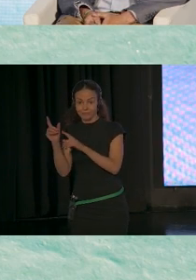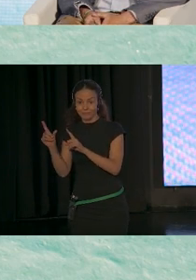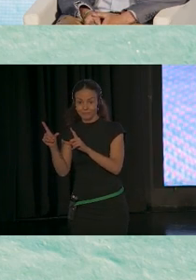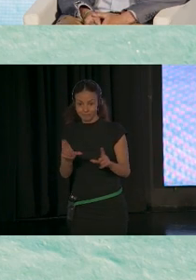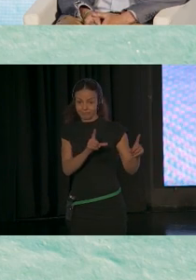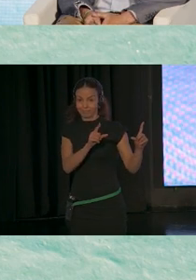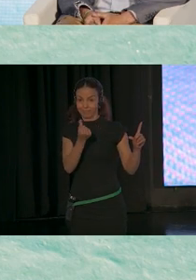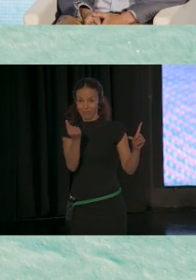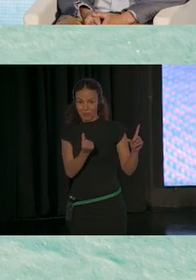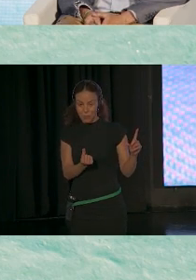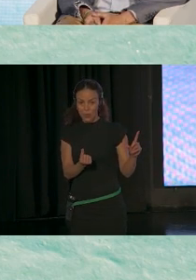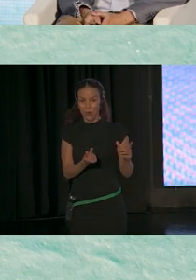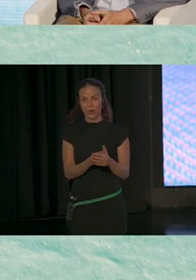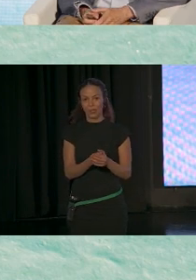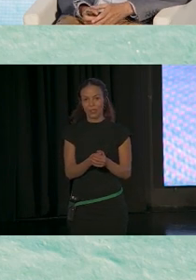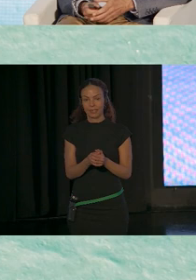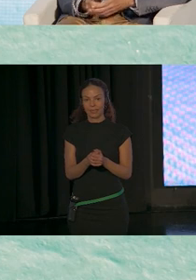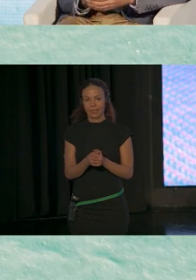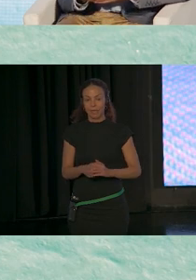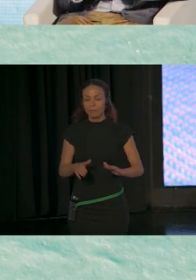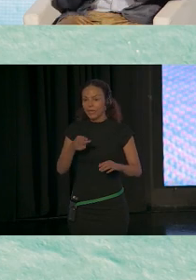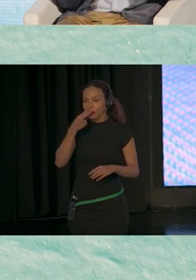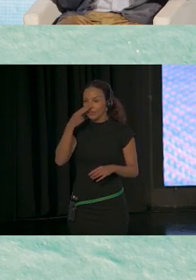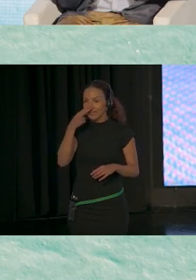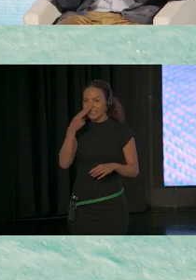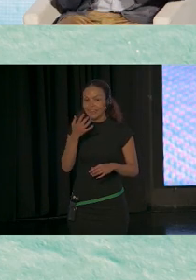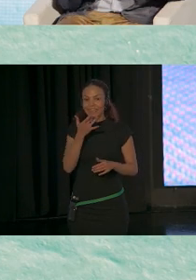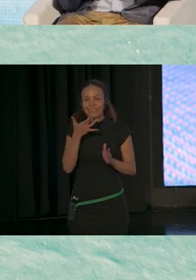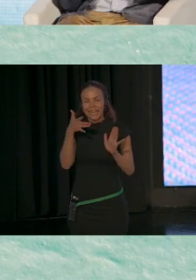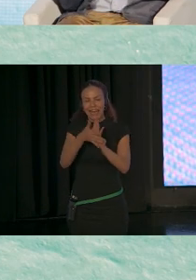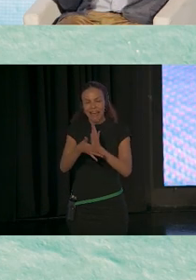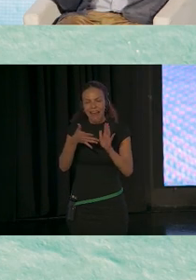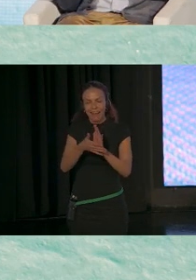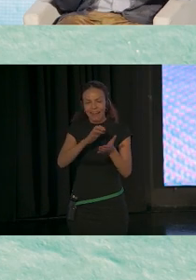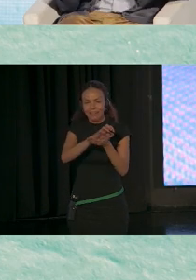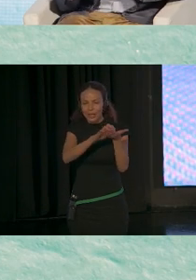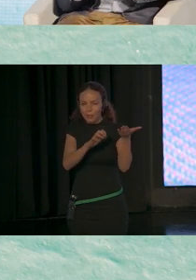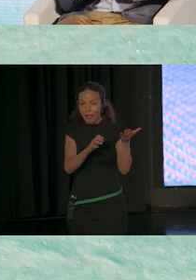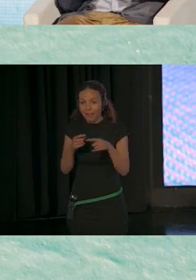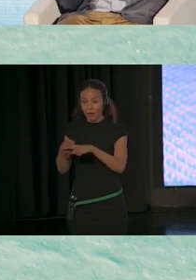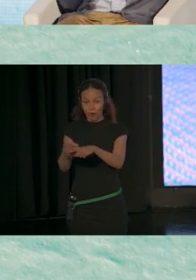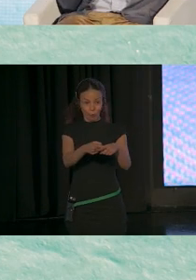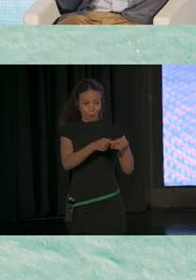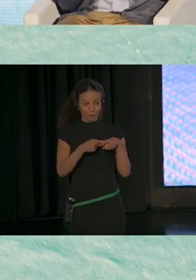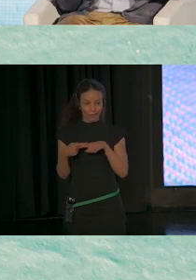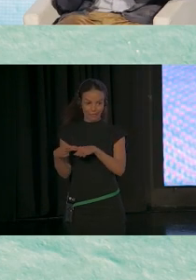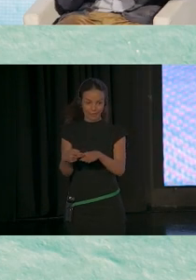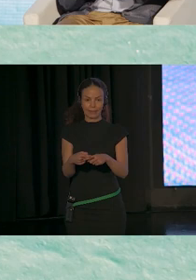en uno de los dibujos, pero sobre todo es interesante cuando esa narrativa se comparte y esa narrativa pues